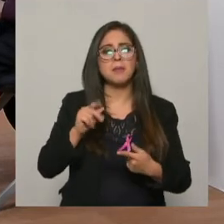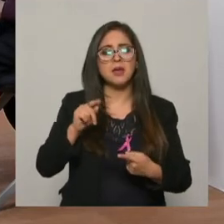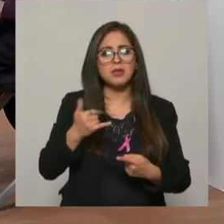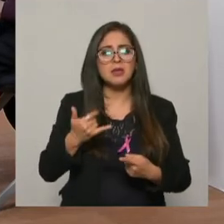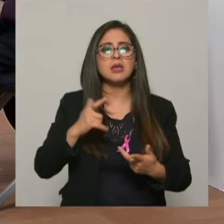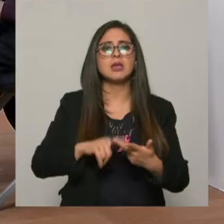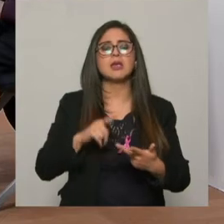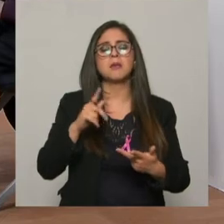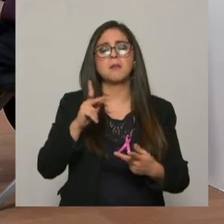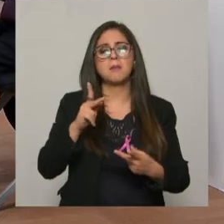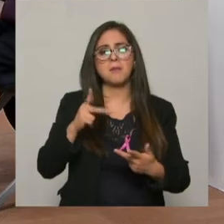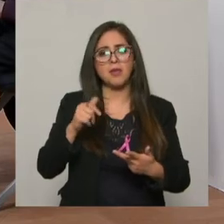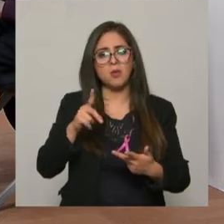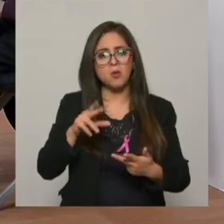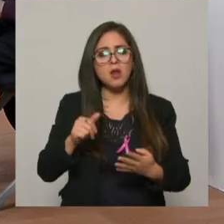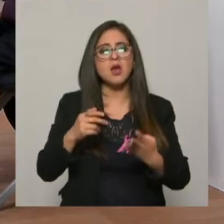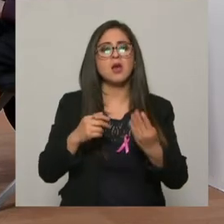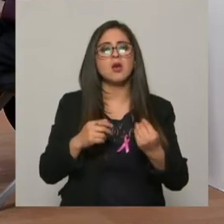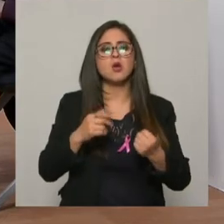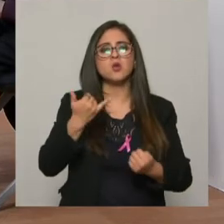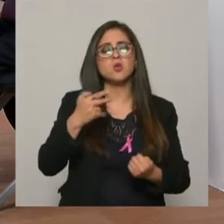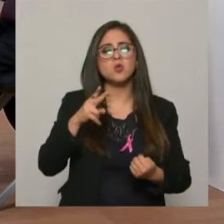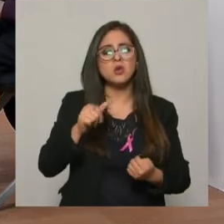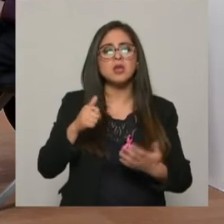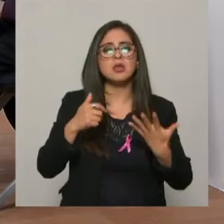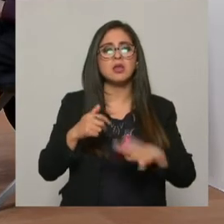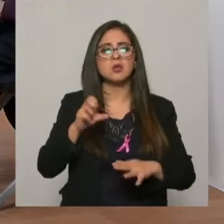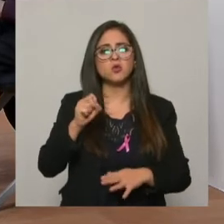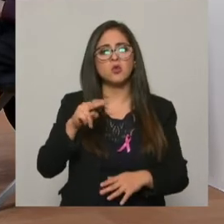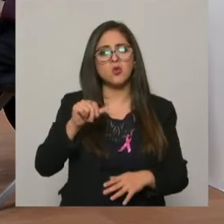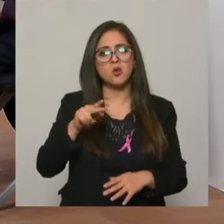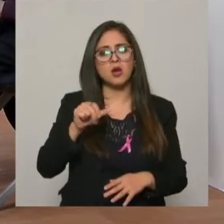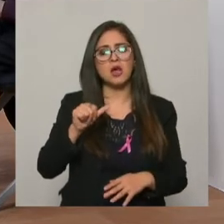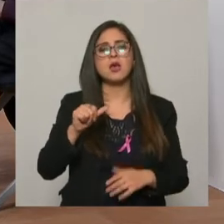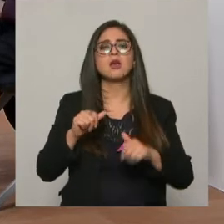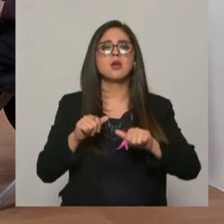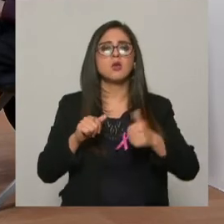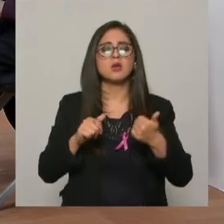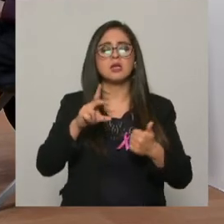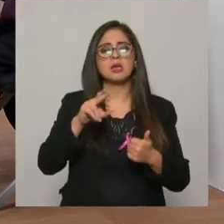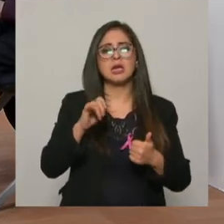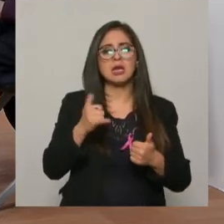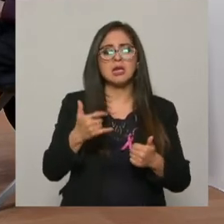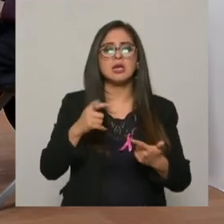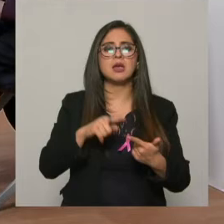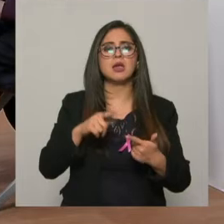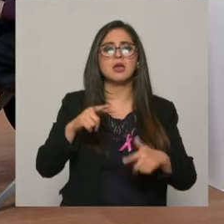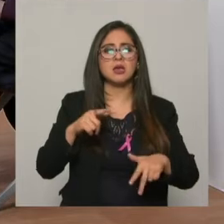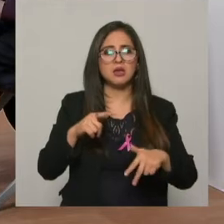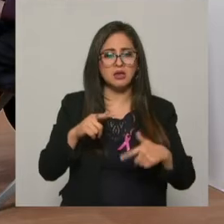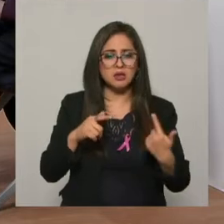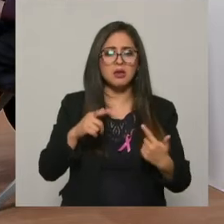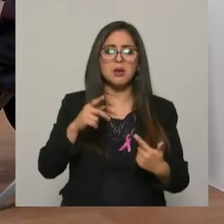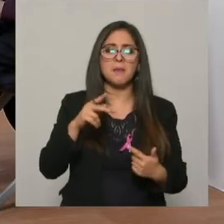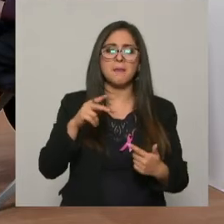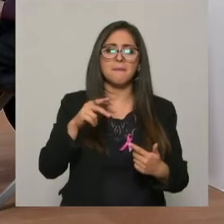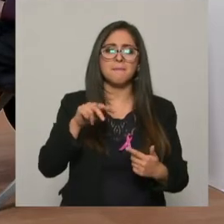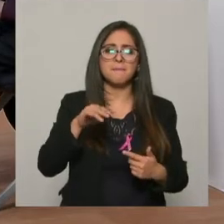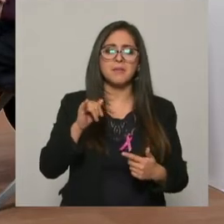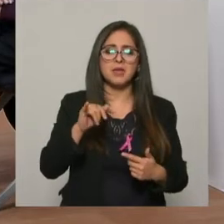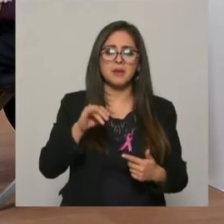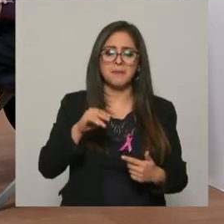Pandora, Yuri, la Sonora Santanera, Rayleigh, Mijares, en fin, son más